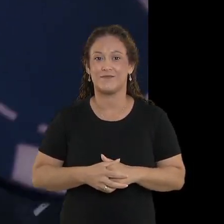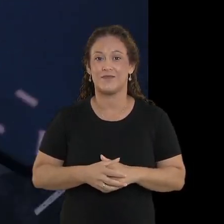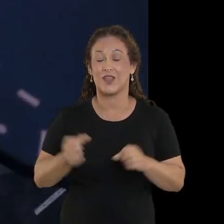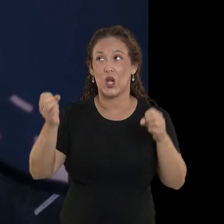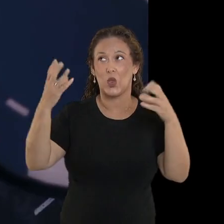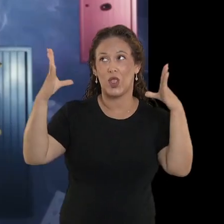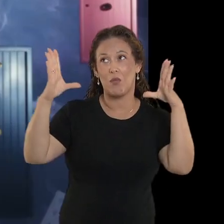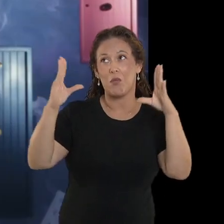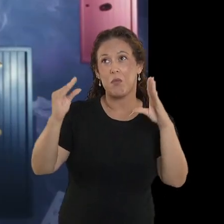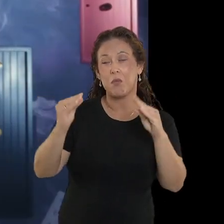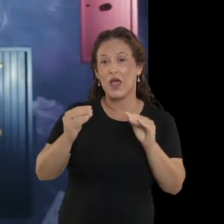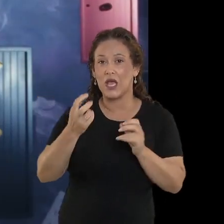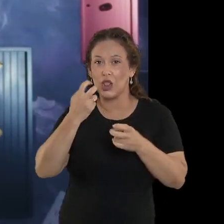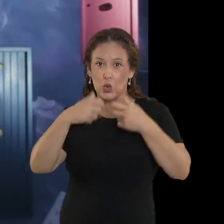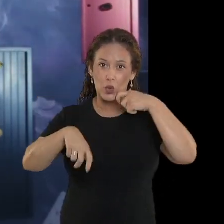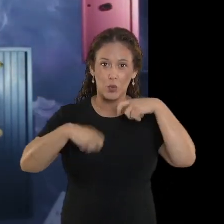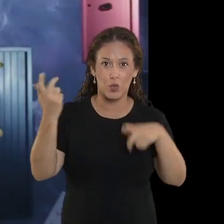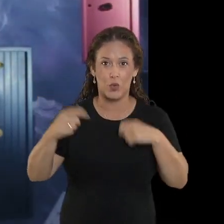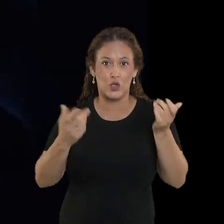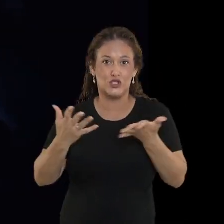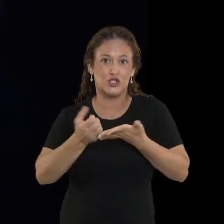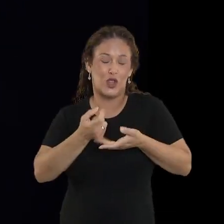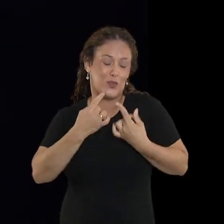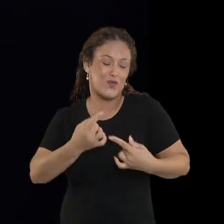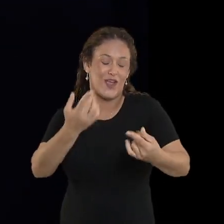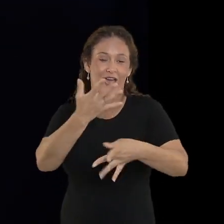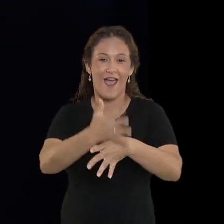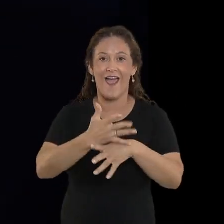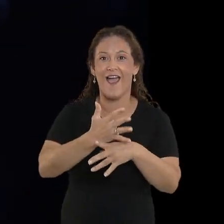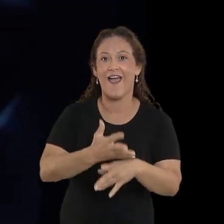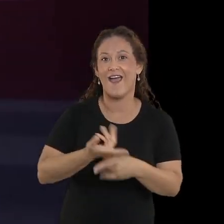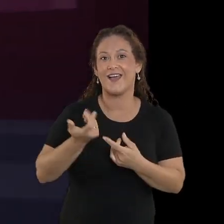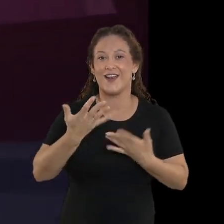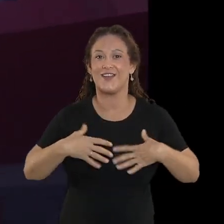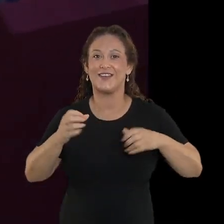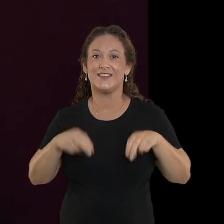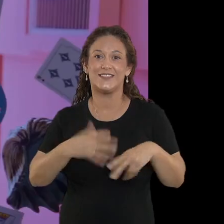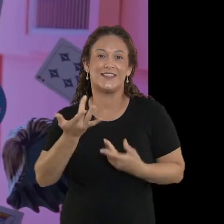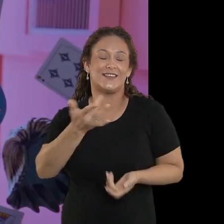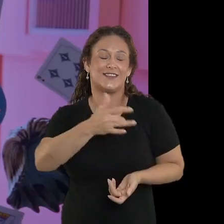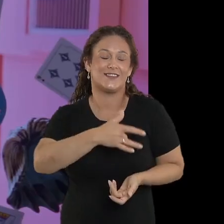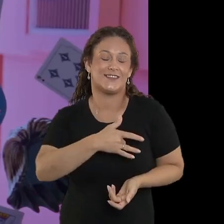Apágalo, desnúdame, te hago todo por primera vez.